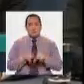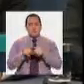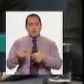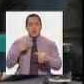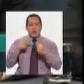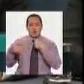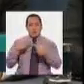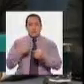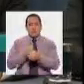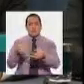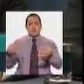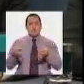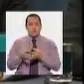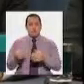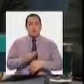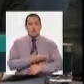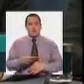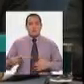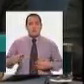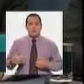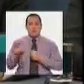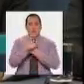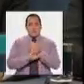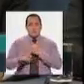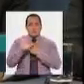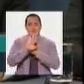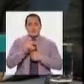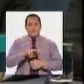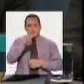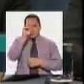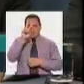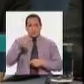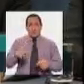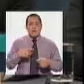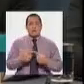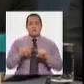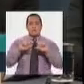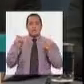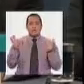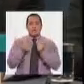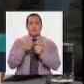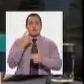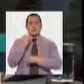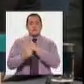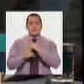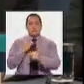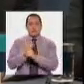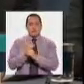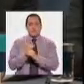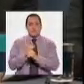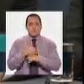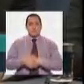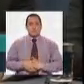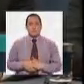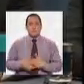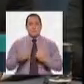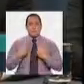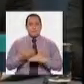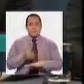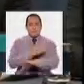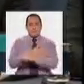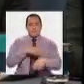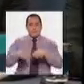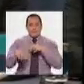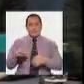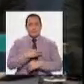con cualquier entidad del Estado la defensa del Perú ante cortes internacionales. Lo que hizo el ministro